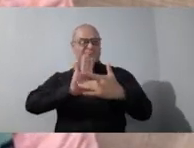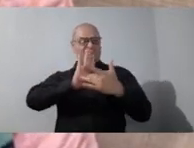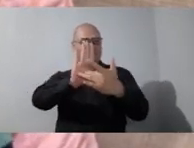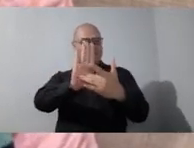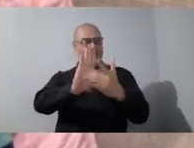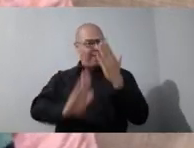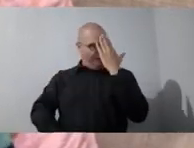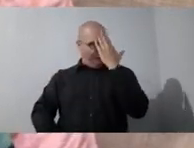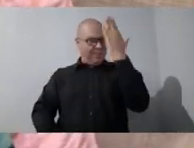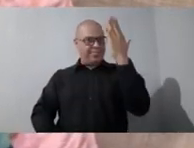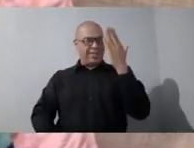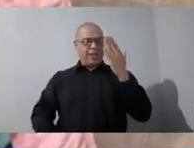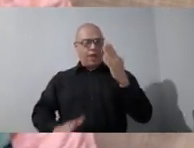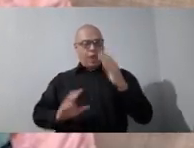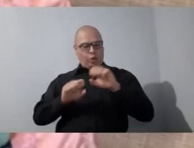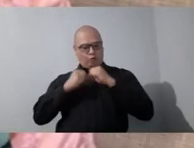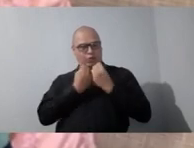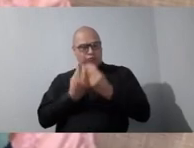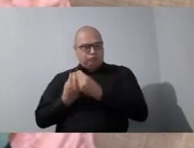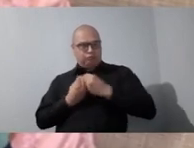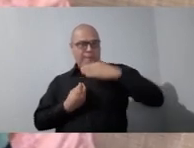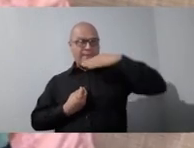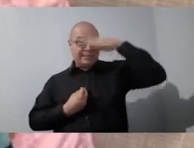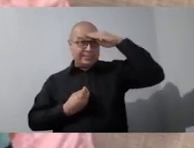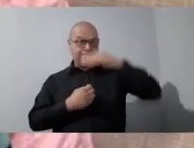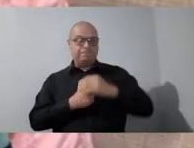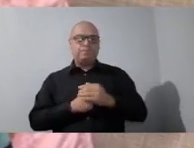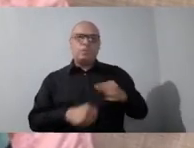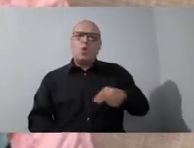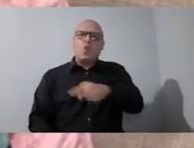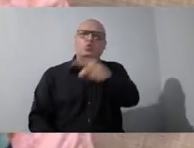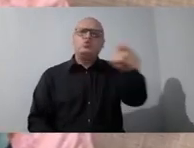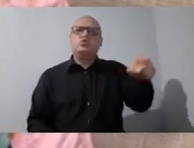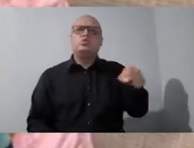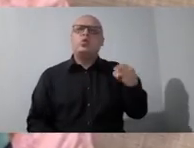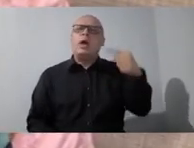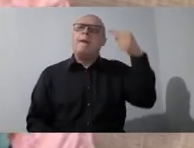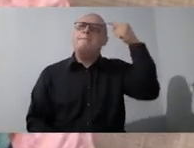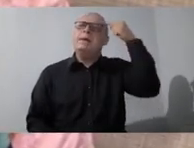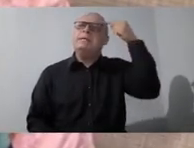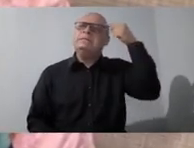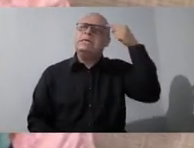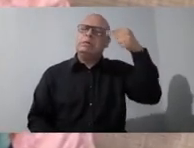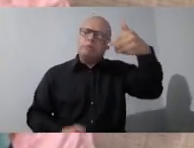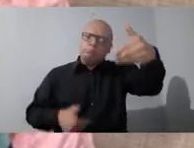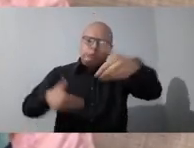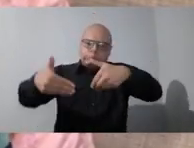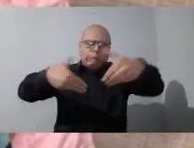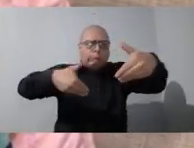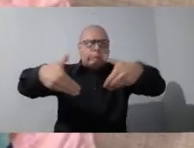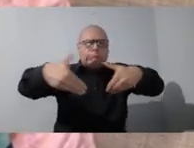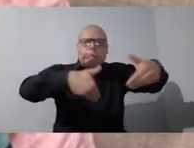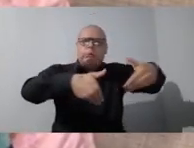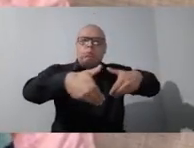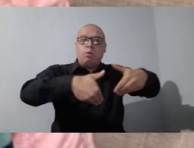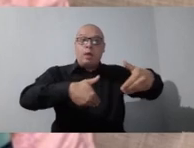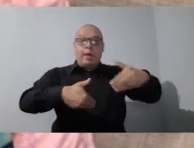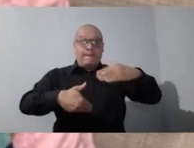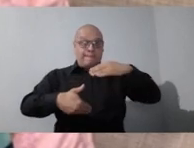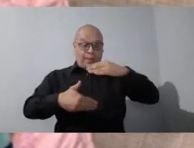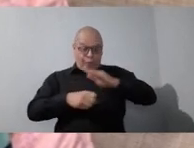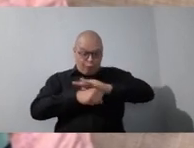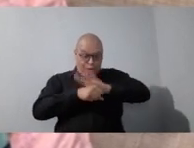con el programa De Frente del Consejo de nuestra ciudad. Queremos que ustedes nos digan cuáles creen que deben ser las prioridades